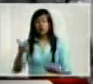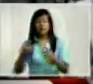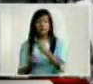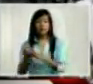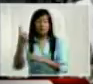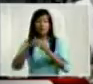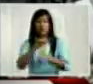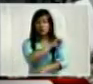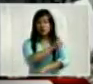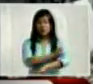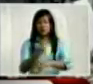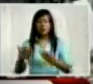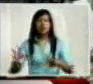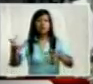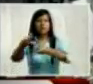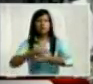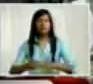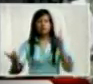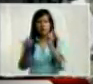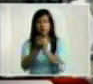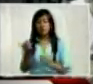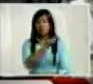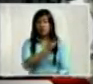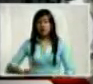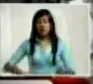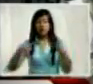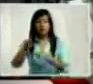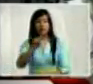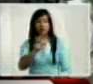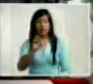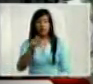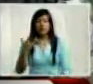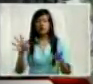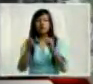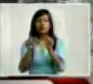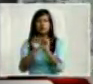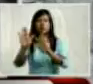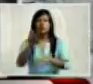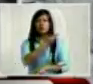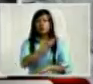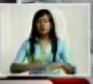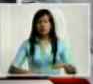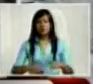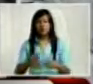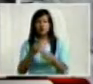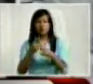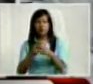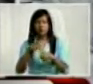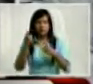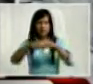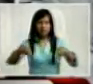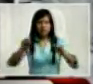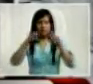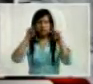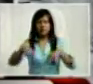autoridades del gobierno iraní. La presencia de Morales en Teherán incluye reuniones con el presidente de ese país, Mahmoud Ahmadinejad, para tratar